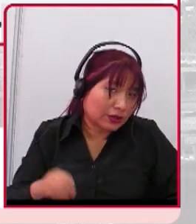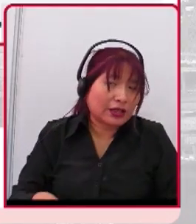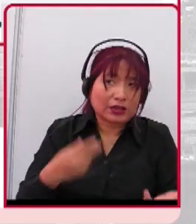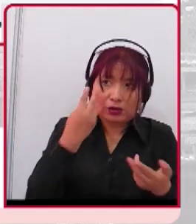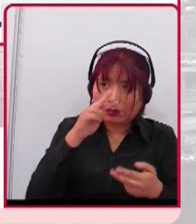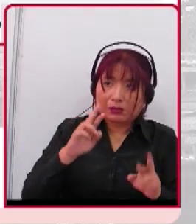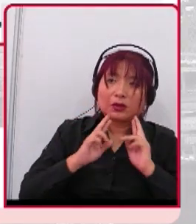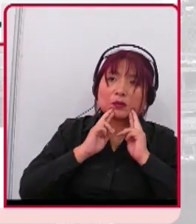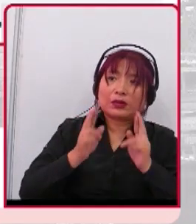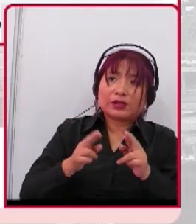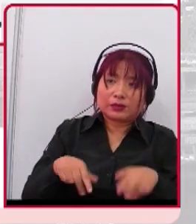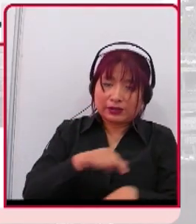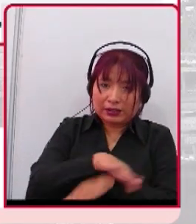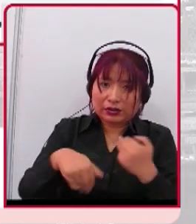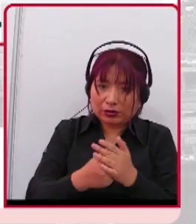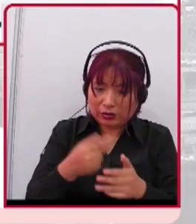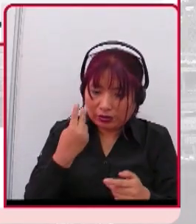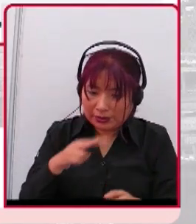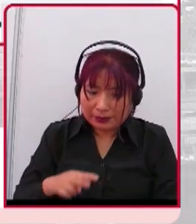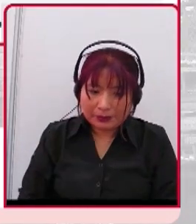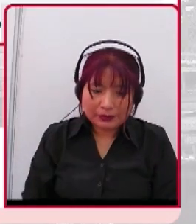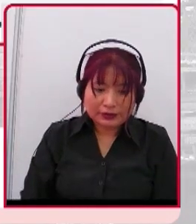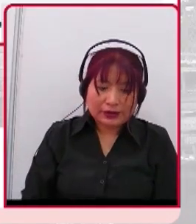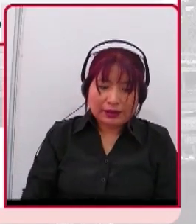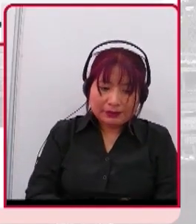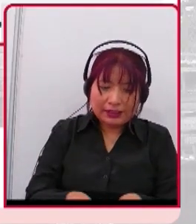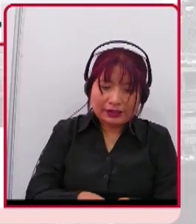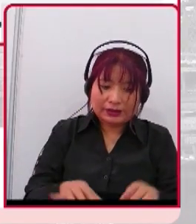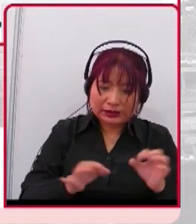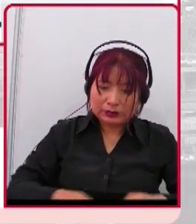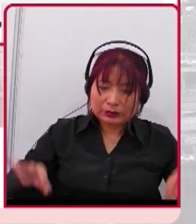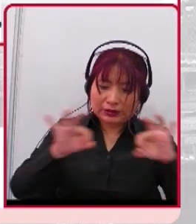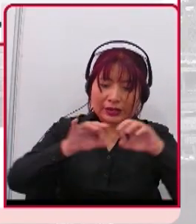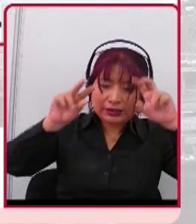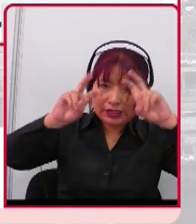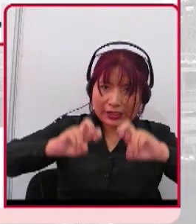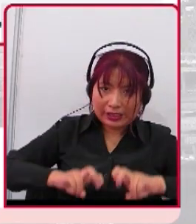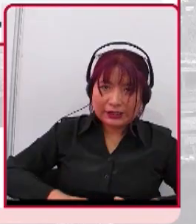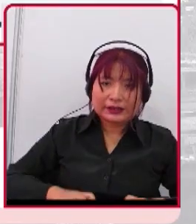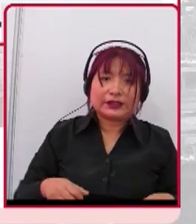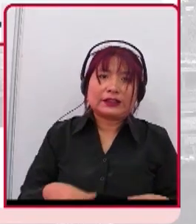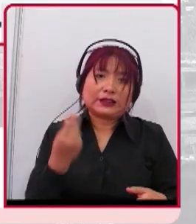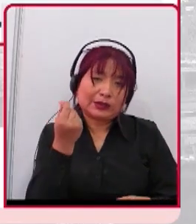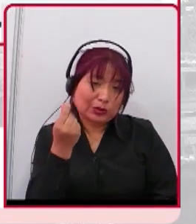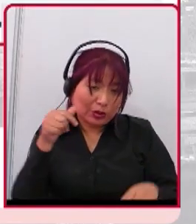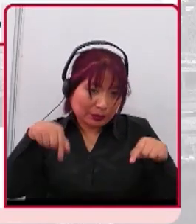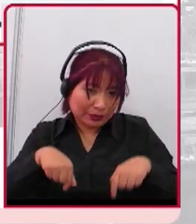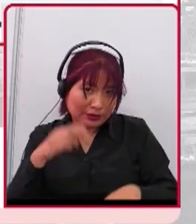estableciendo todo lo que les acabo de mostrar. Y lo más importante del análisis financiero, con este